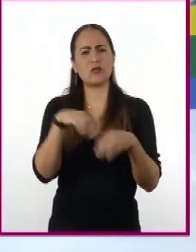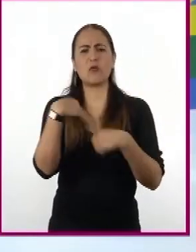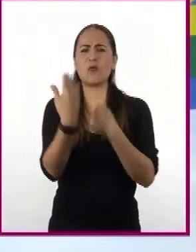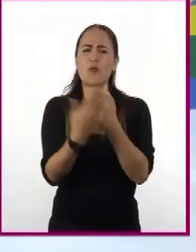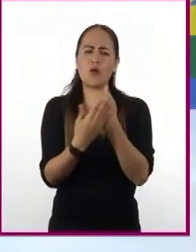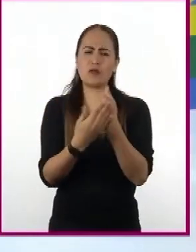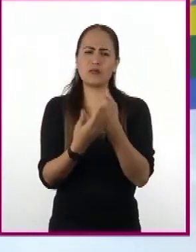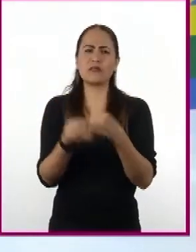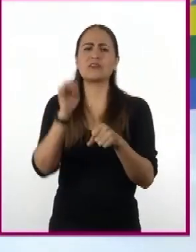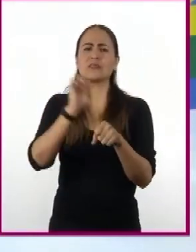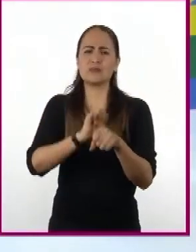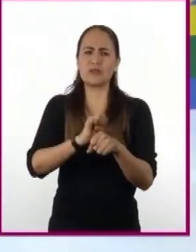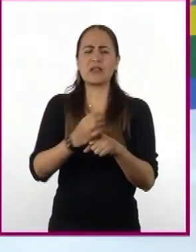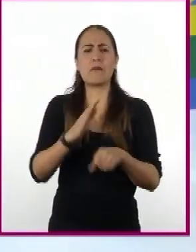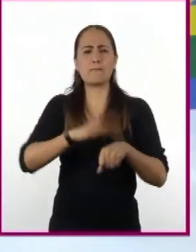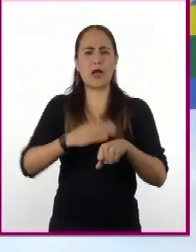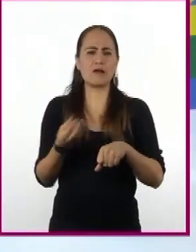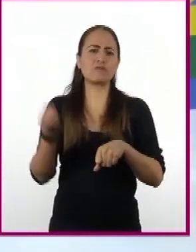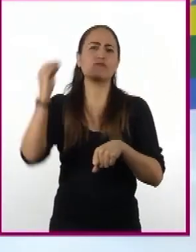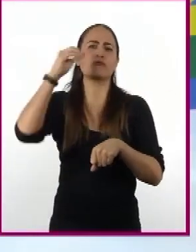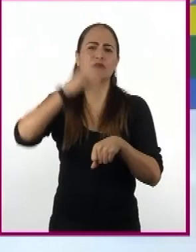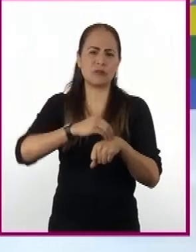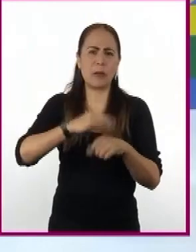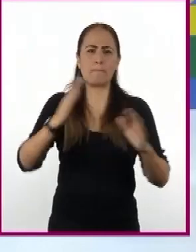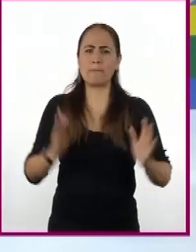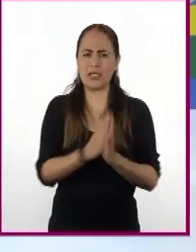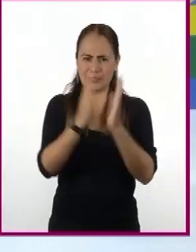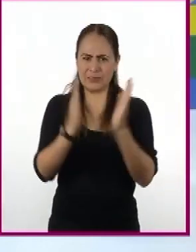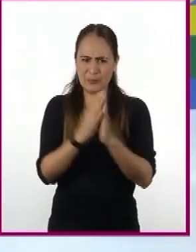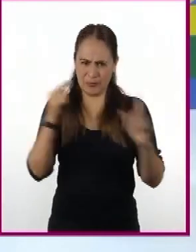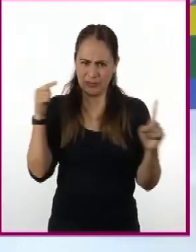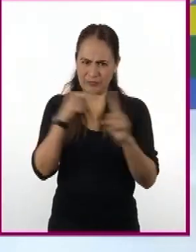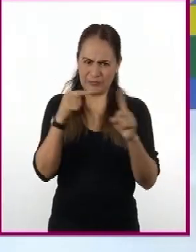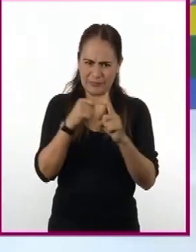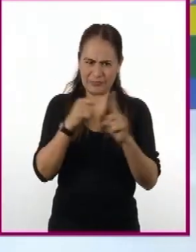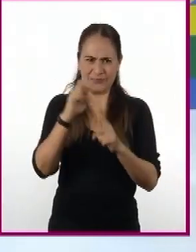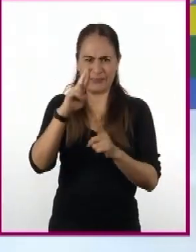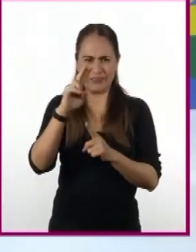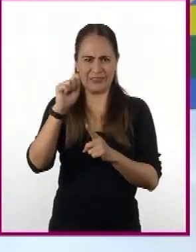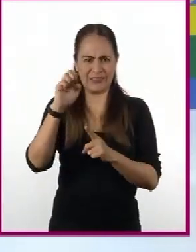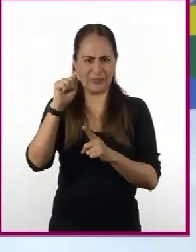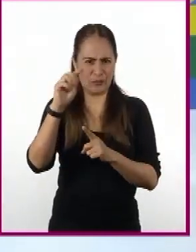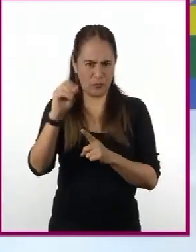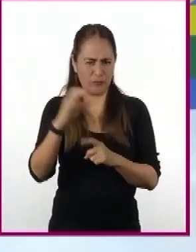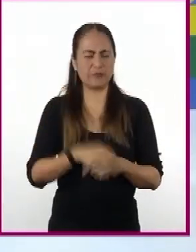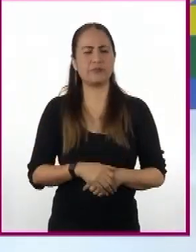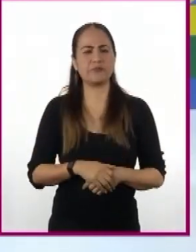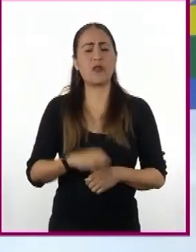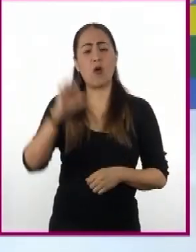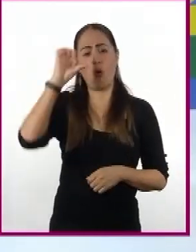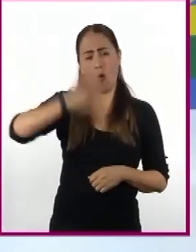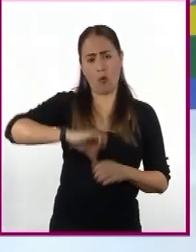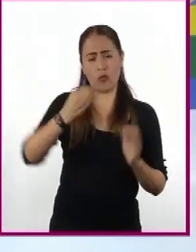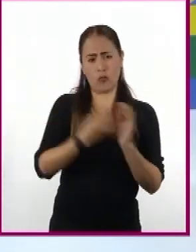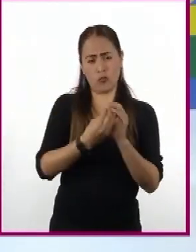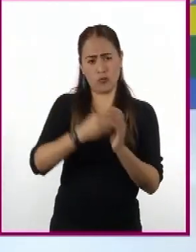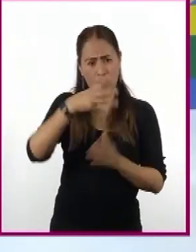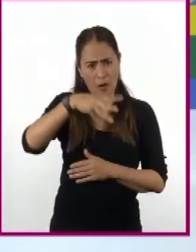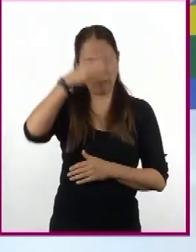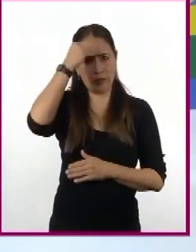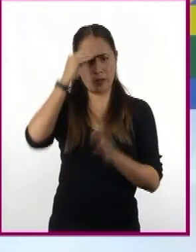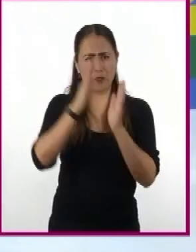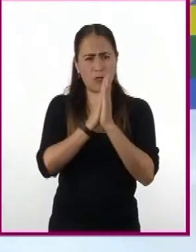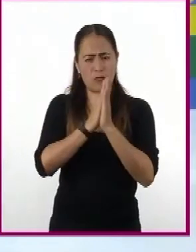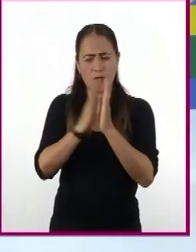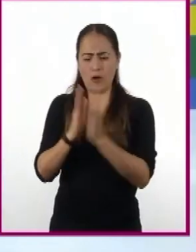aportar, para que de esta manera participen en el reto. Les sugiero que para reafirmar lo que aquí vimos, localicen en sus libros